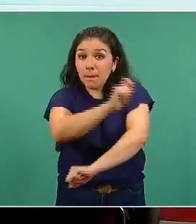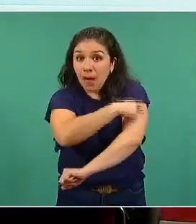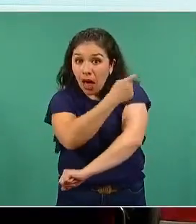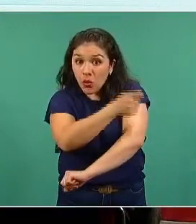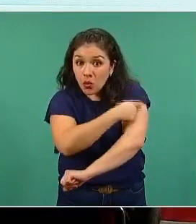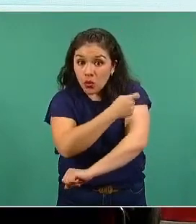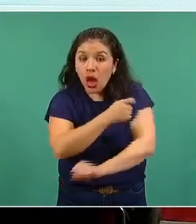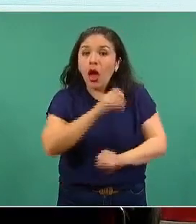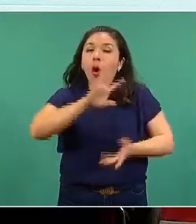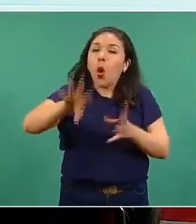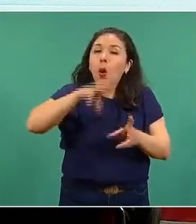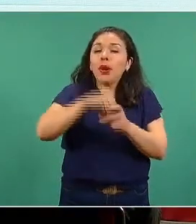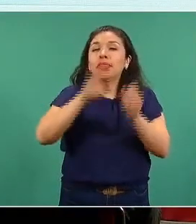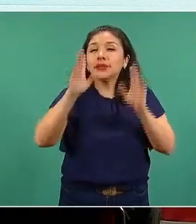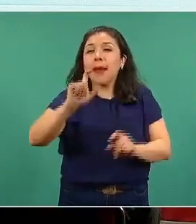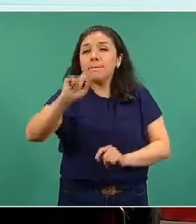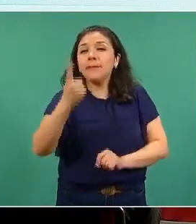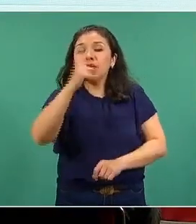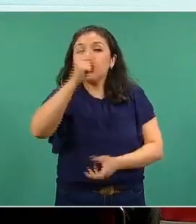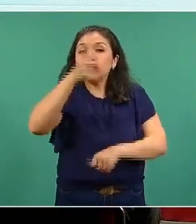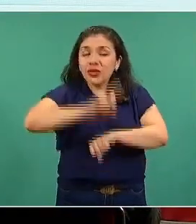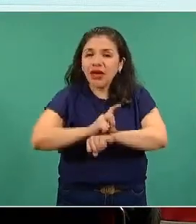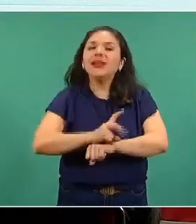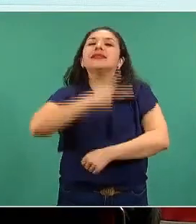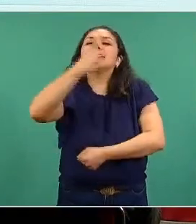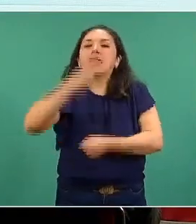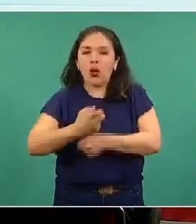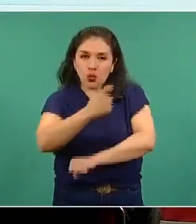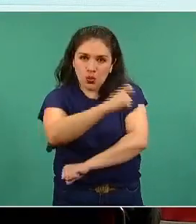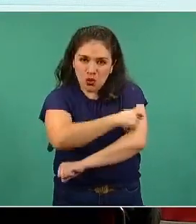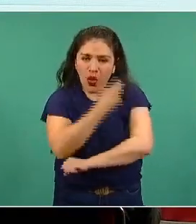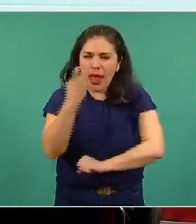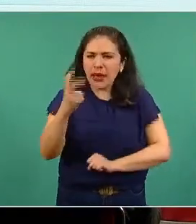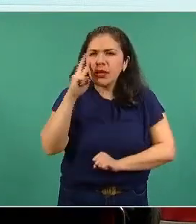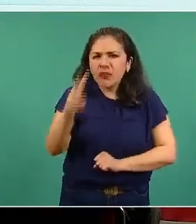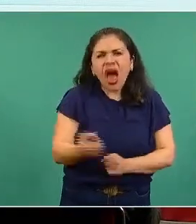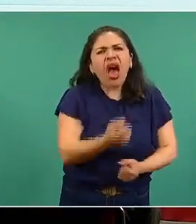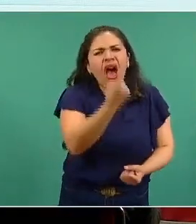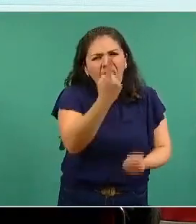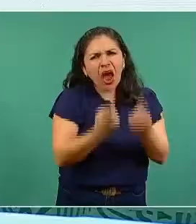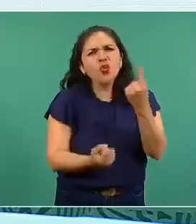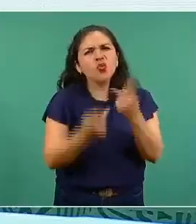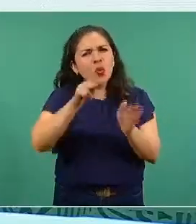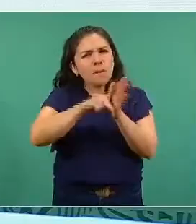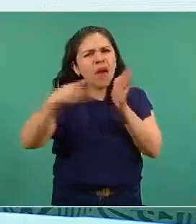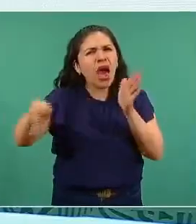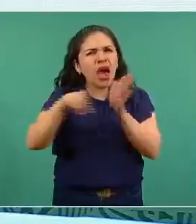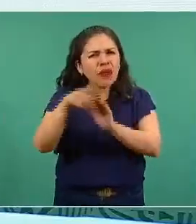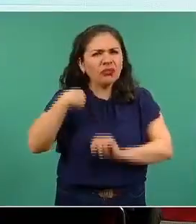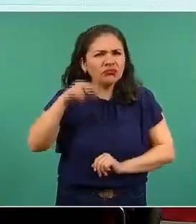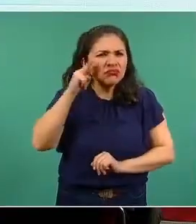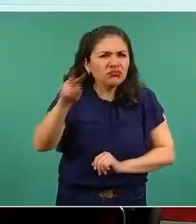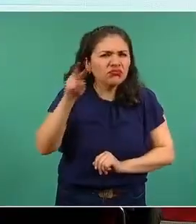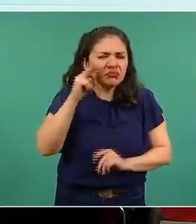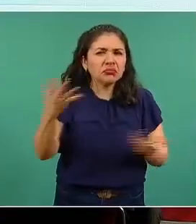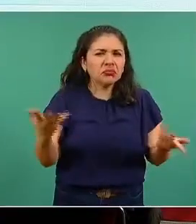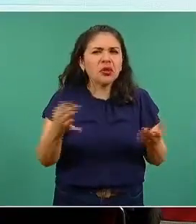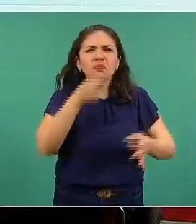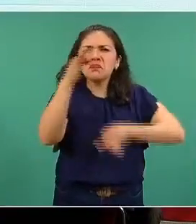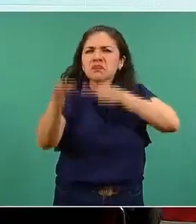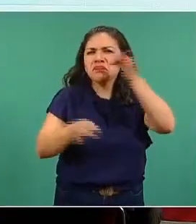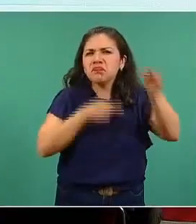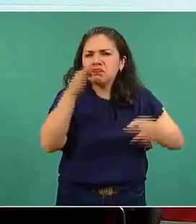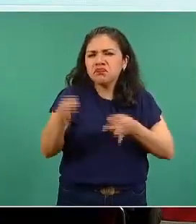completan 21 días, entonces se pone la segunda dosis. Por ahí vimos también que algunos periódicos nacionales, algunas